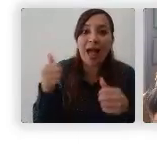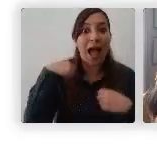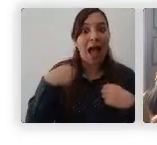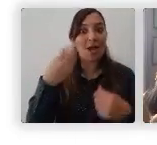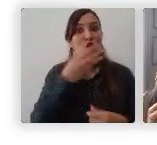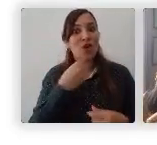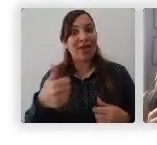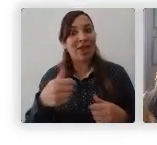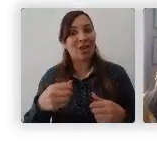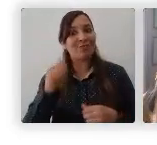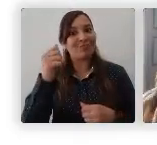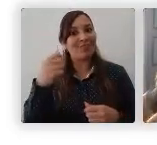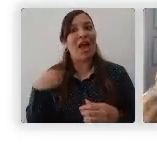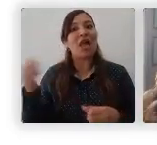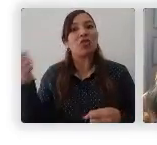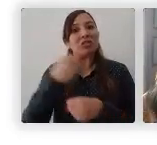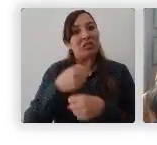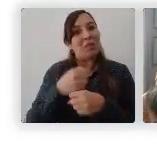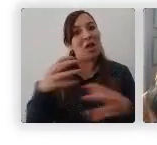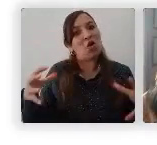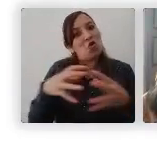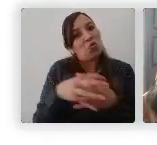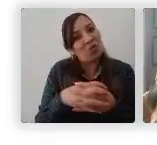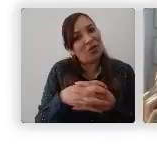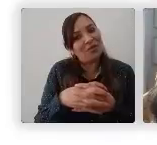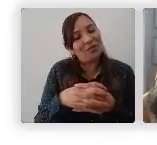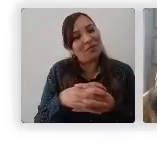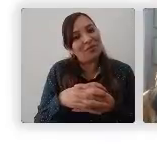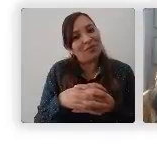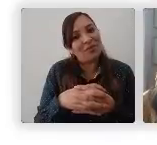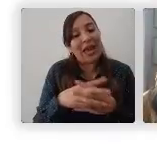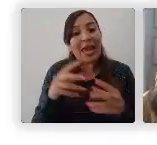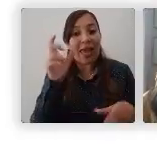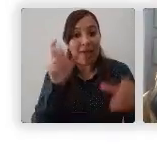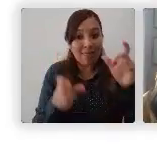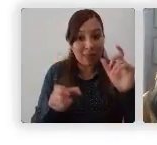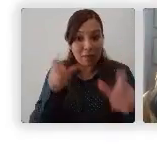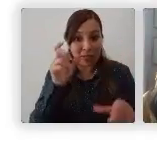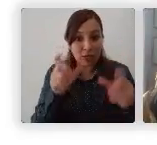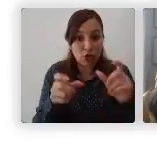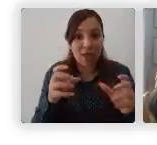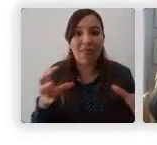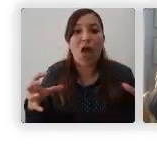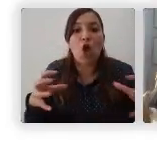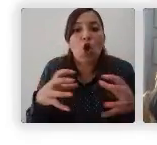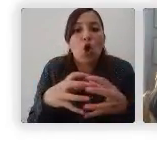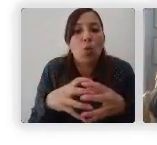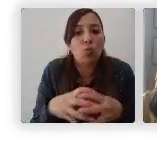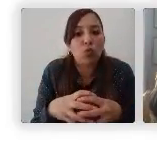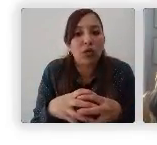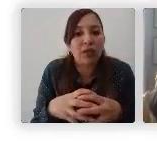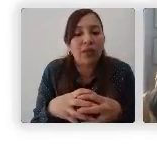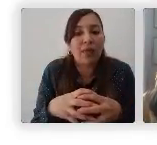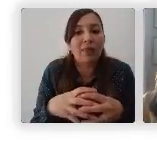importante ese trabajo y ese apoyo conjunto entre las personas que forman parte de esta de esta comunidad para poder obtener